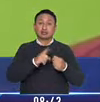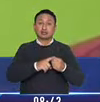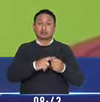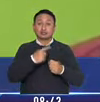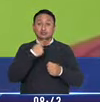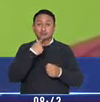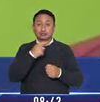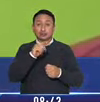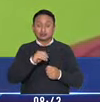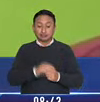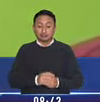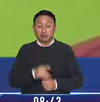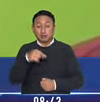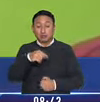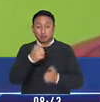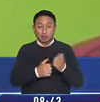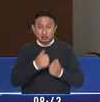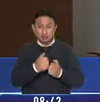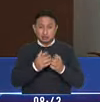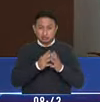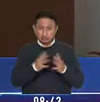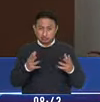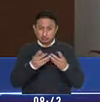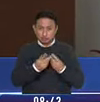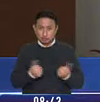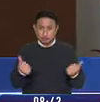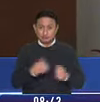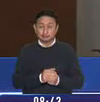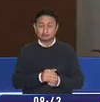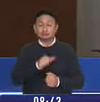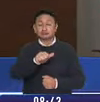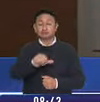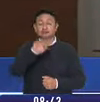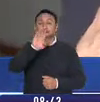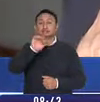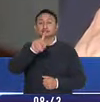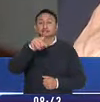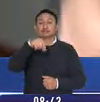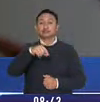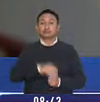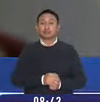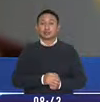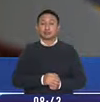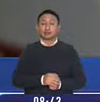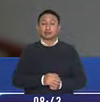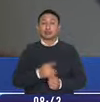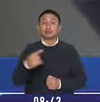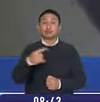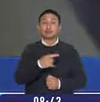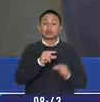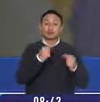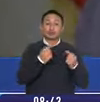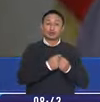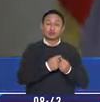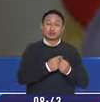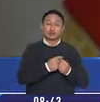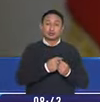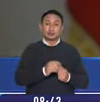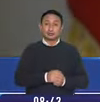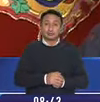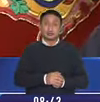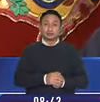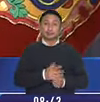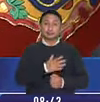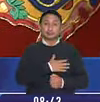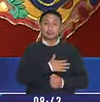insisto, resuelva los grandes problemas. Por su parte, Bernardo Abad, quien junto a Michael Aulesta estarían por la Alianza Va por Ti, explica que su